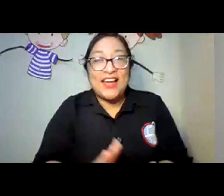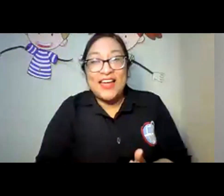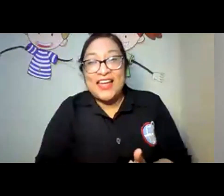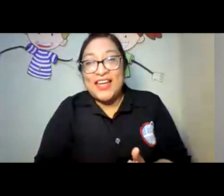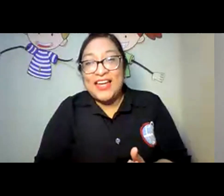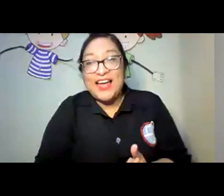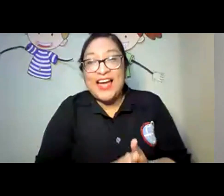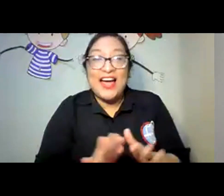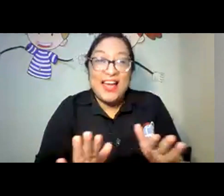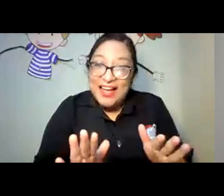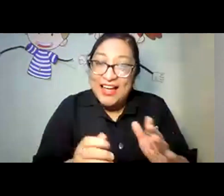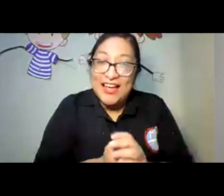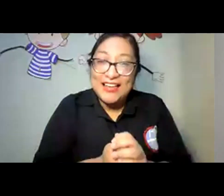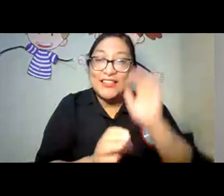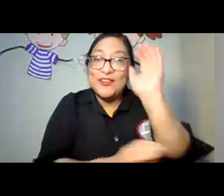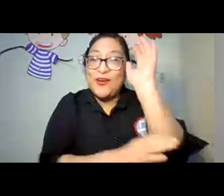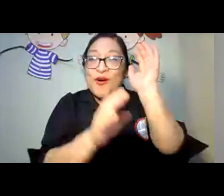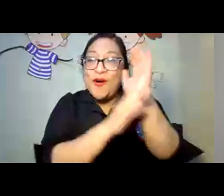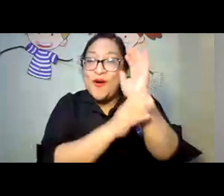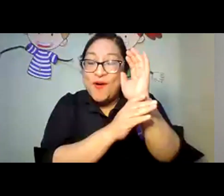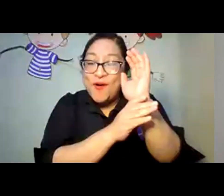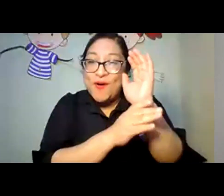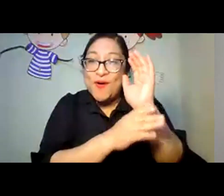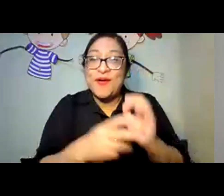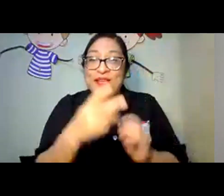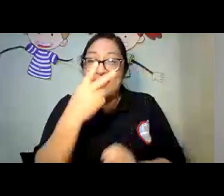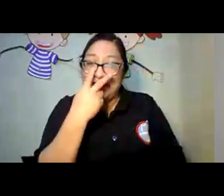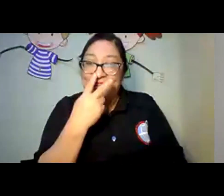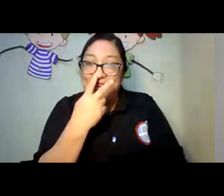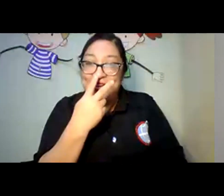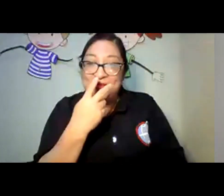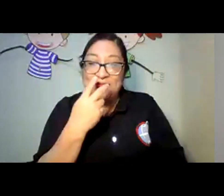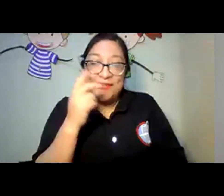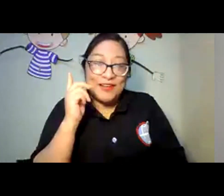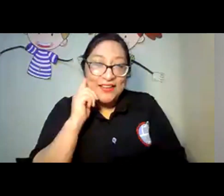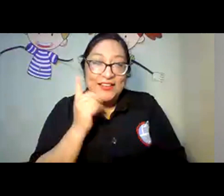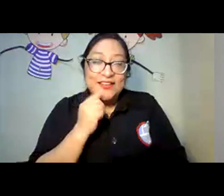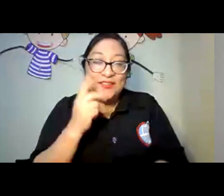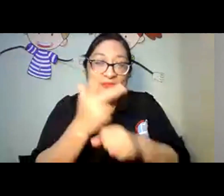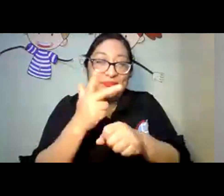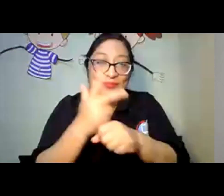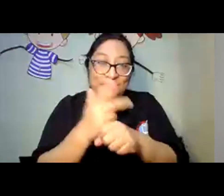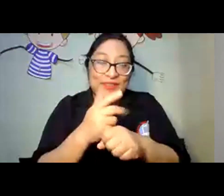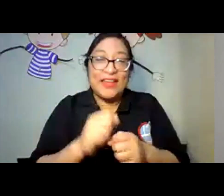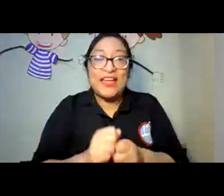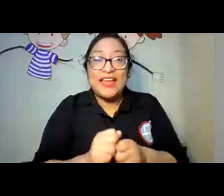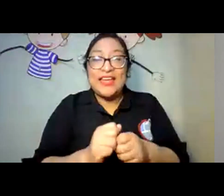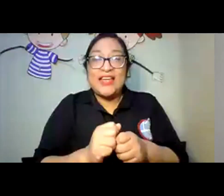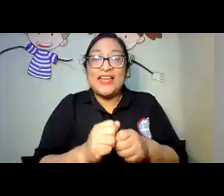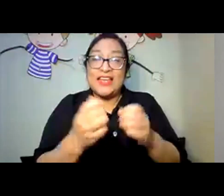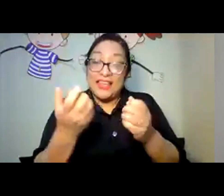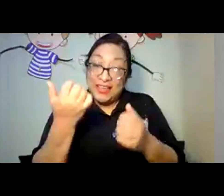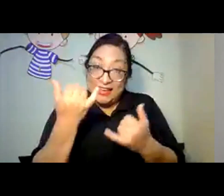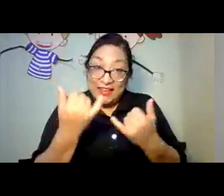Comité Pro Ciegos y Sordos de Guatemala y el Centro Educativo para Niños Sordos Región Occidente,